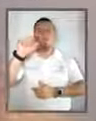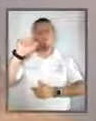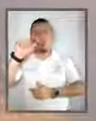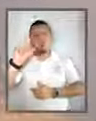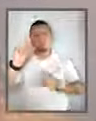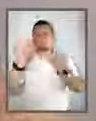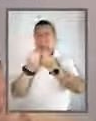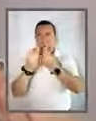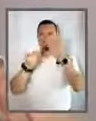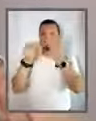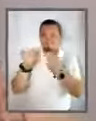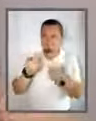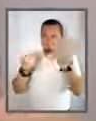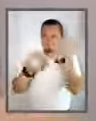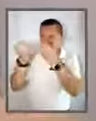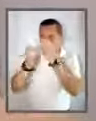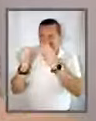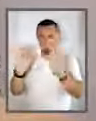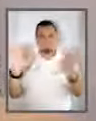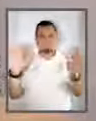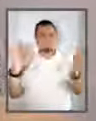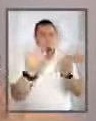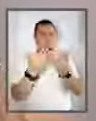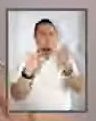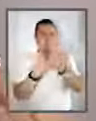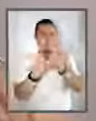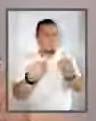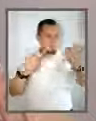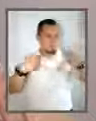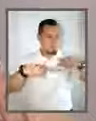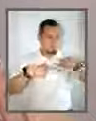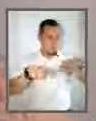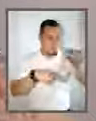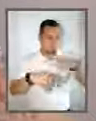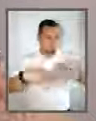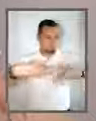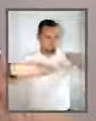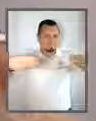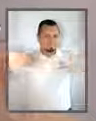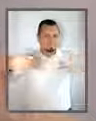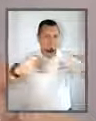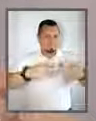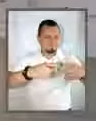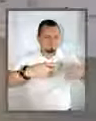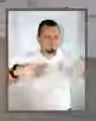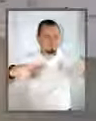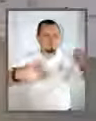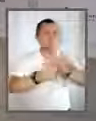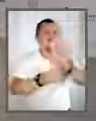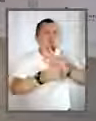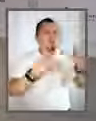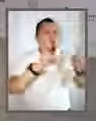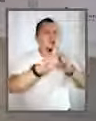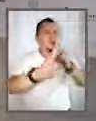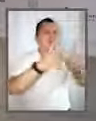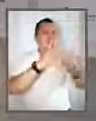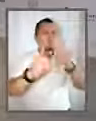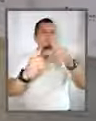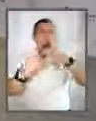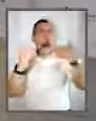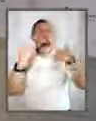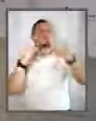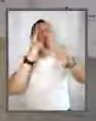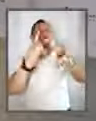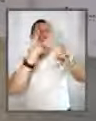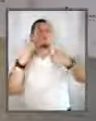es el cerco sanitario que podemos estar haciendo con la finalidad de ver qué positividad y qué negatividad. En